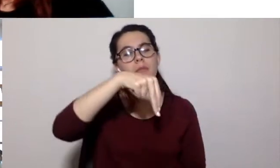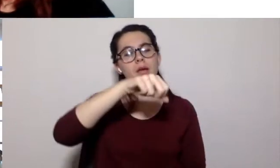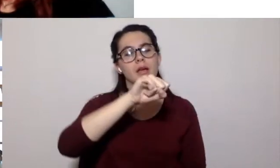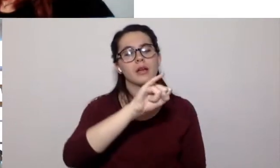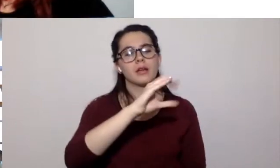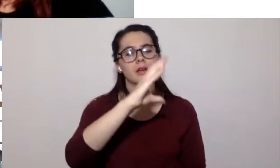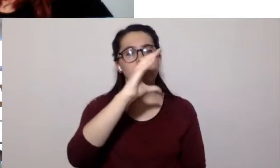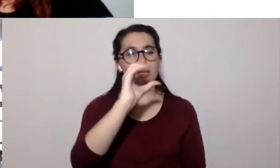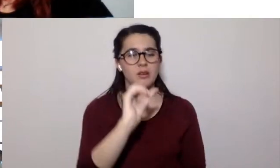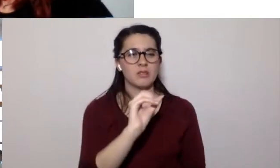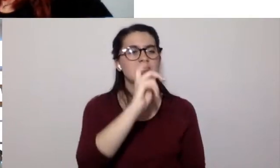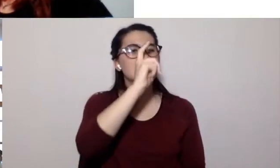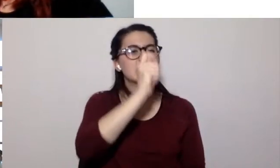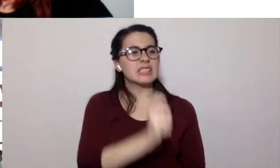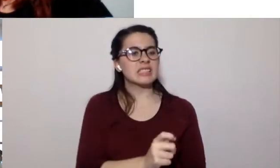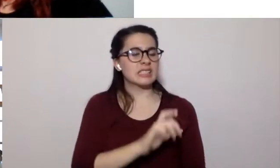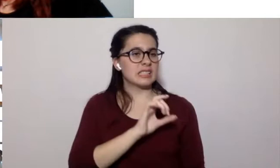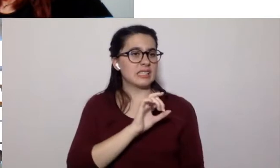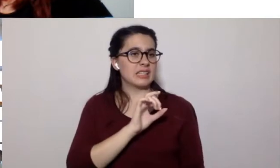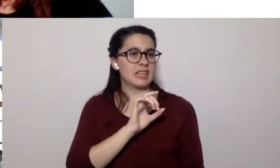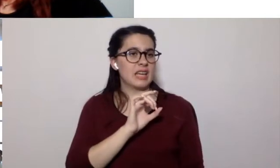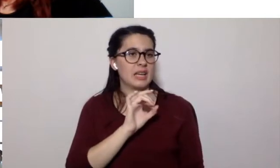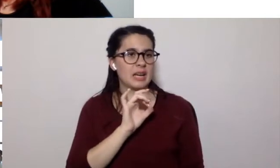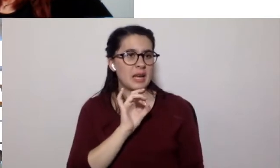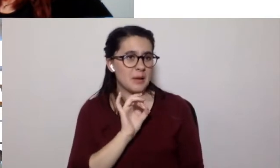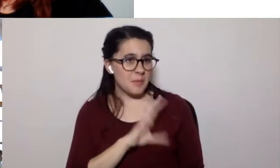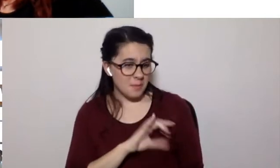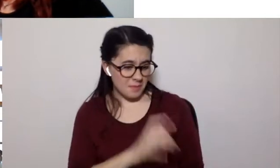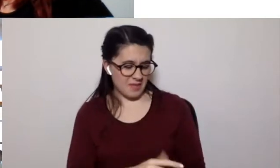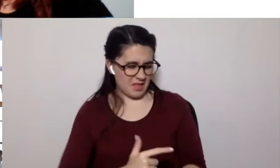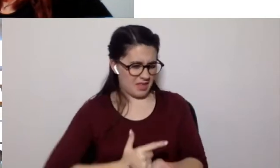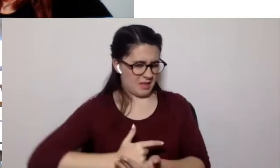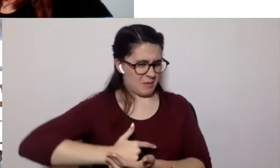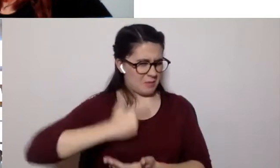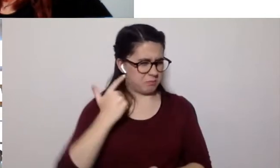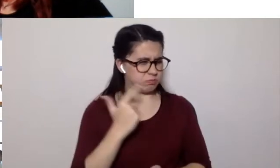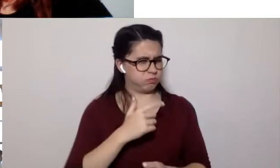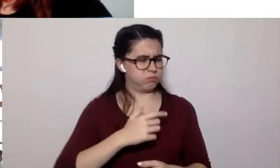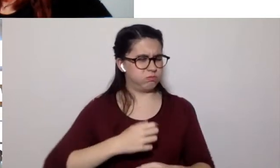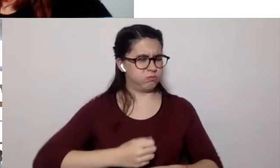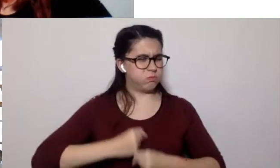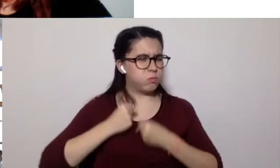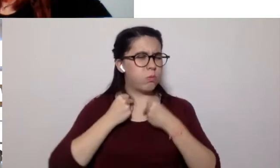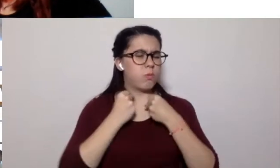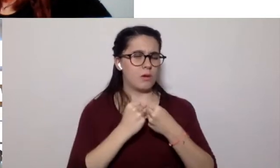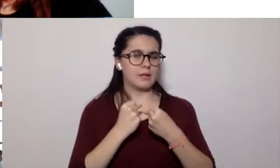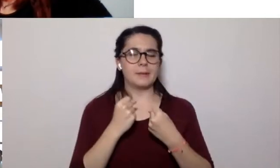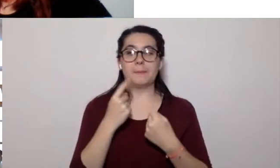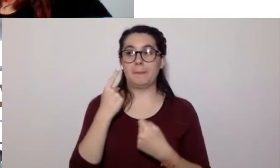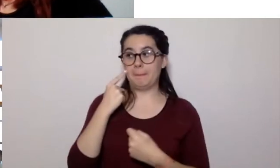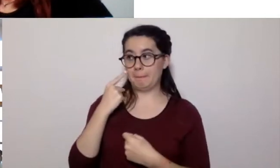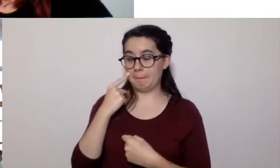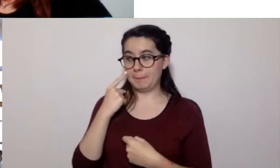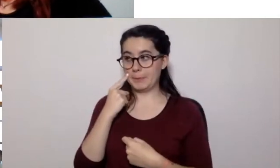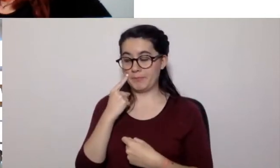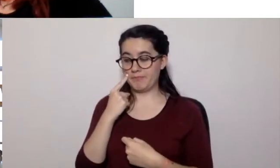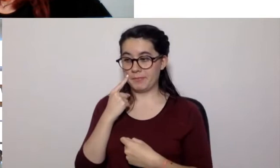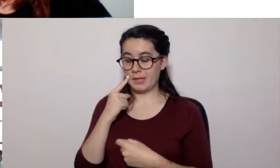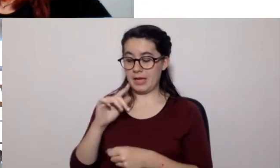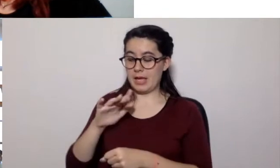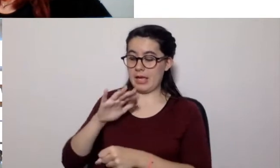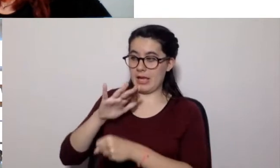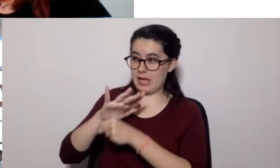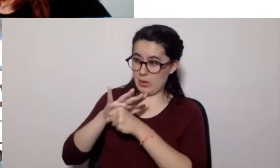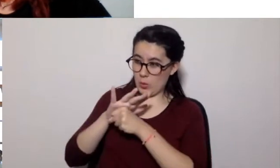Fíjate, son como pasitos, ¿no? Empiezas con este autoestrés, que son